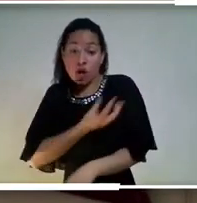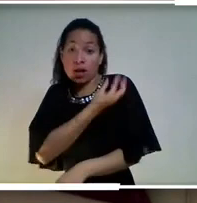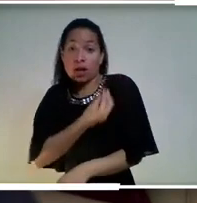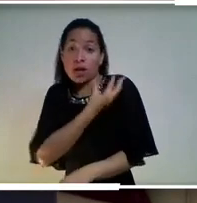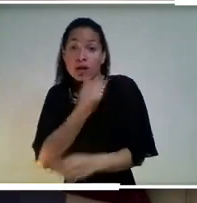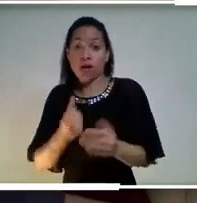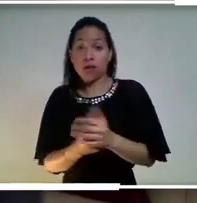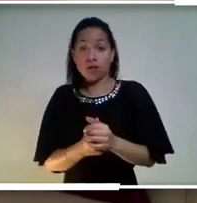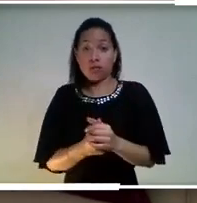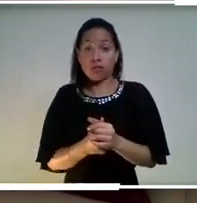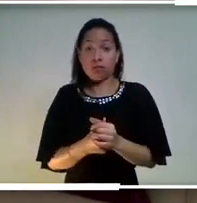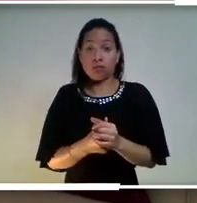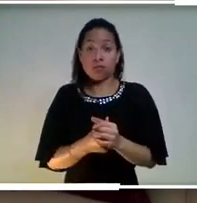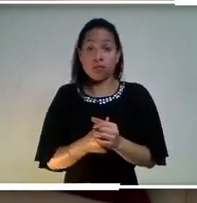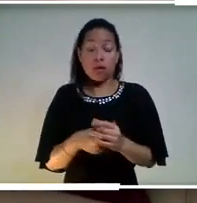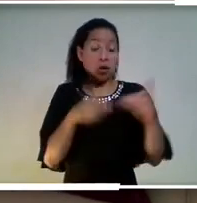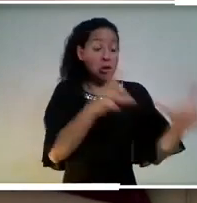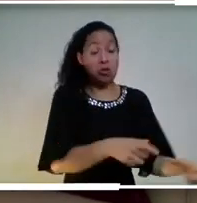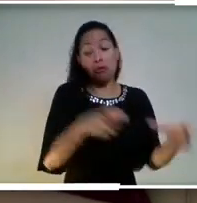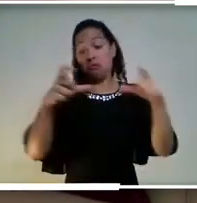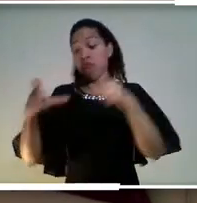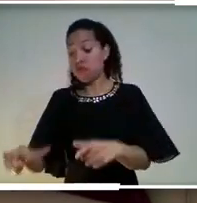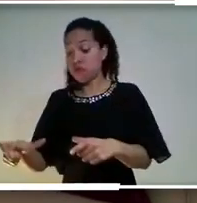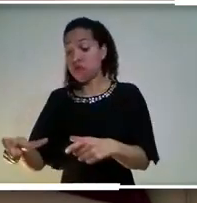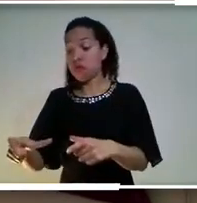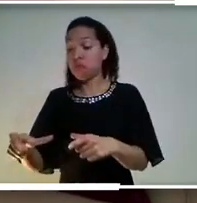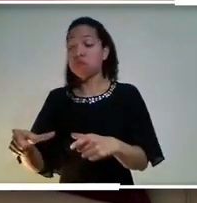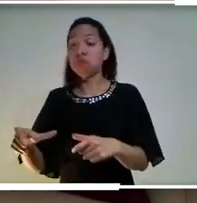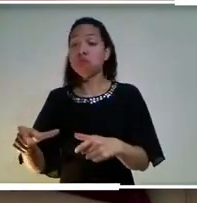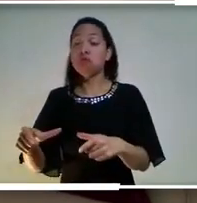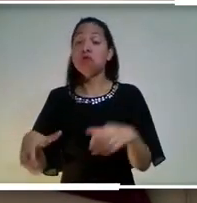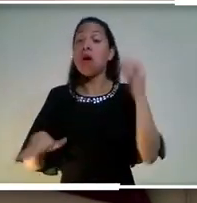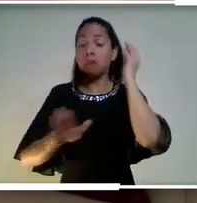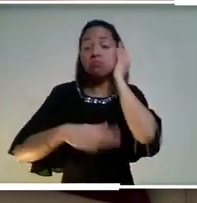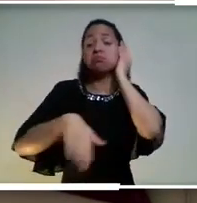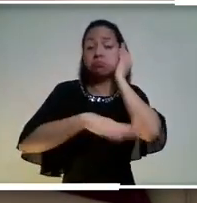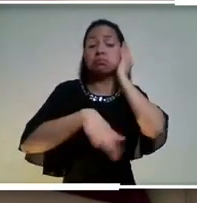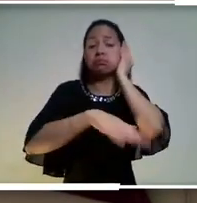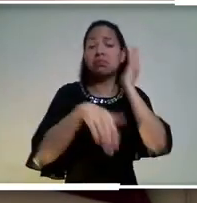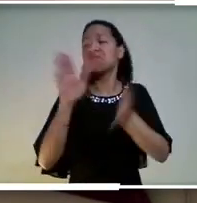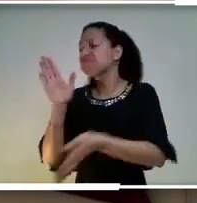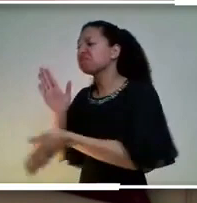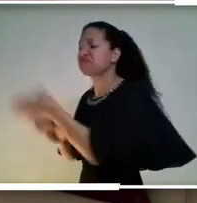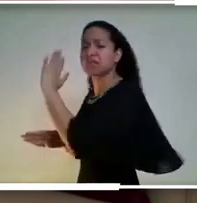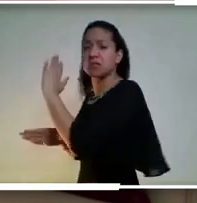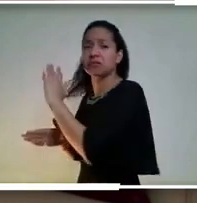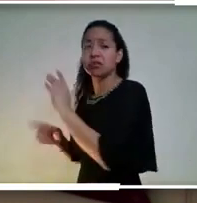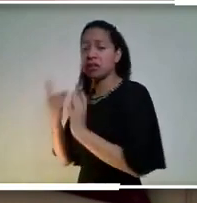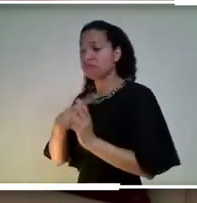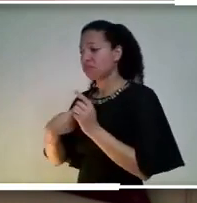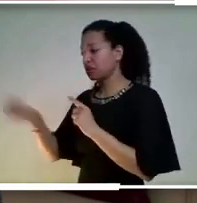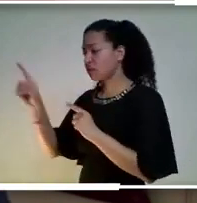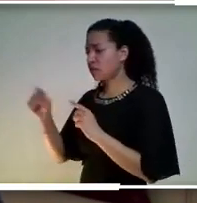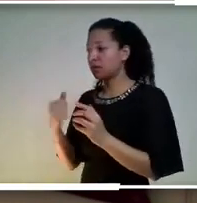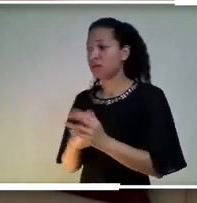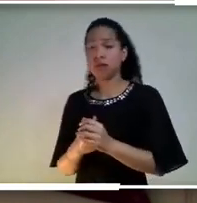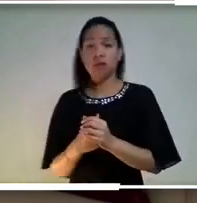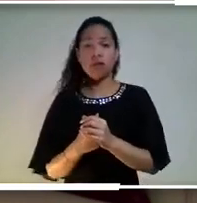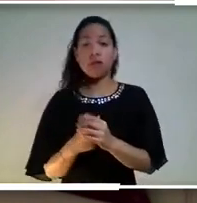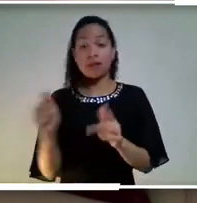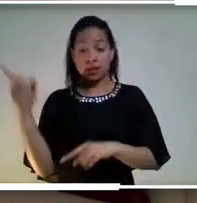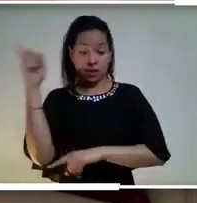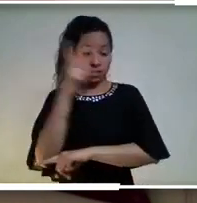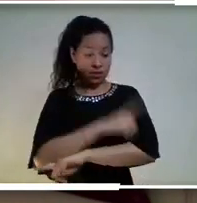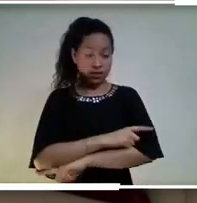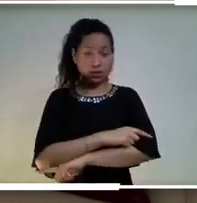que comenzó la música él salió afuera y enseguida de la música vino el texto bíblico explicado dijo el tema de hoy